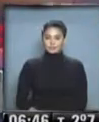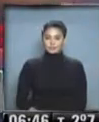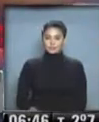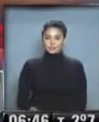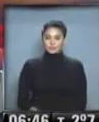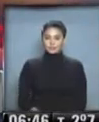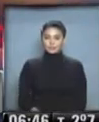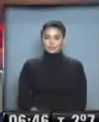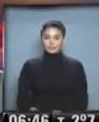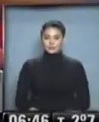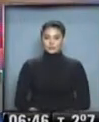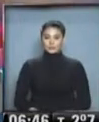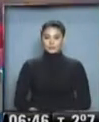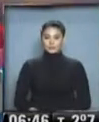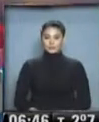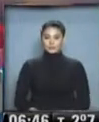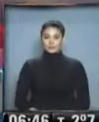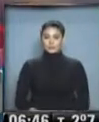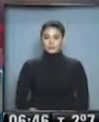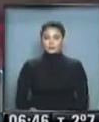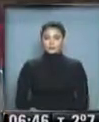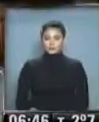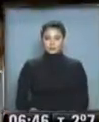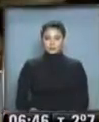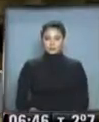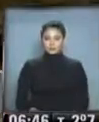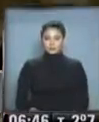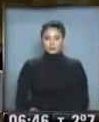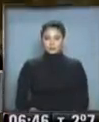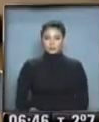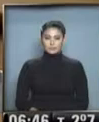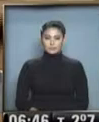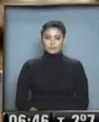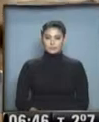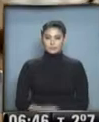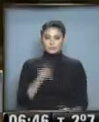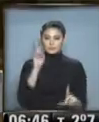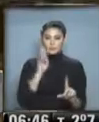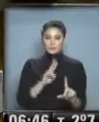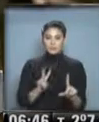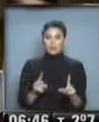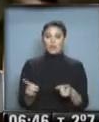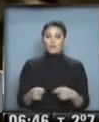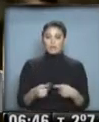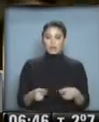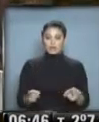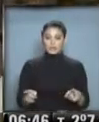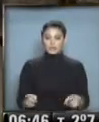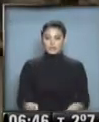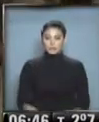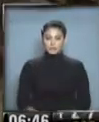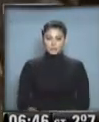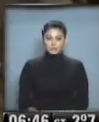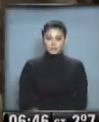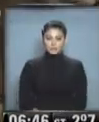Brincando de techo en techo, tumbando coco, y aunque casi me mato y casi me escocoto, nunca me vieron llorando ni botando moco.